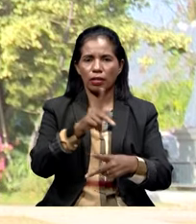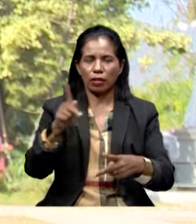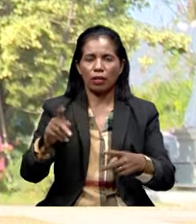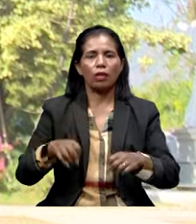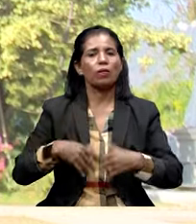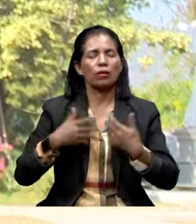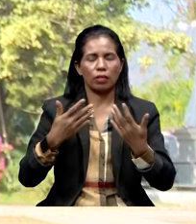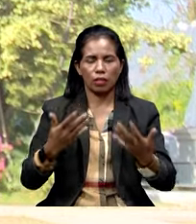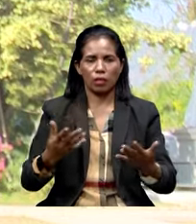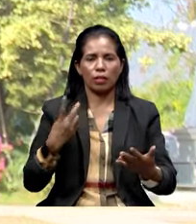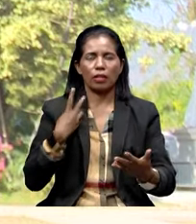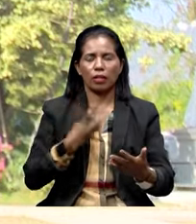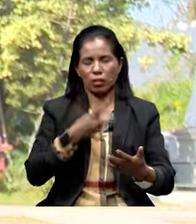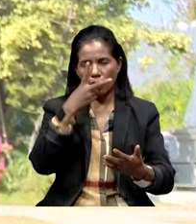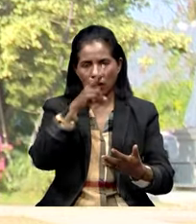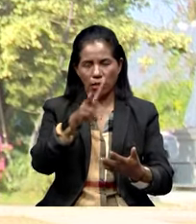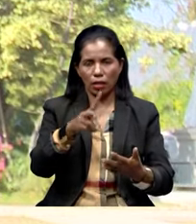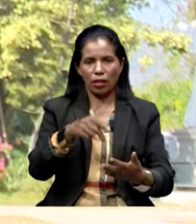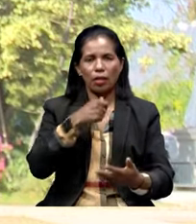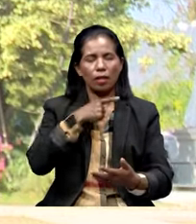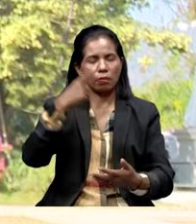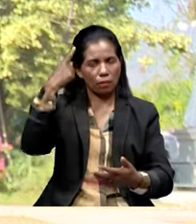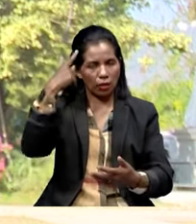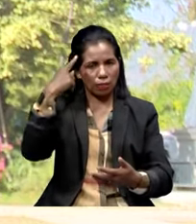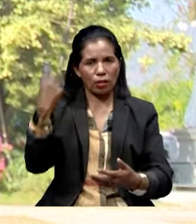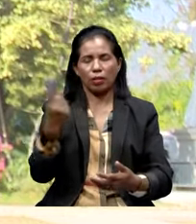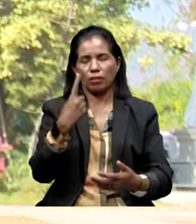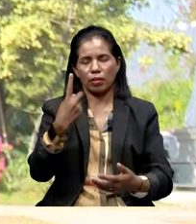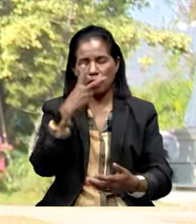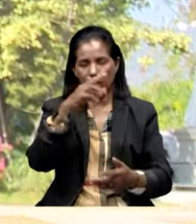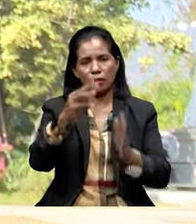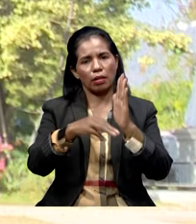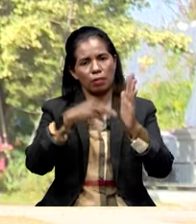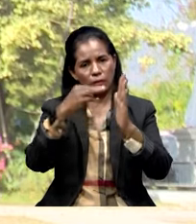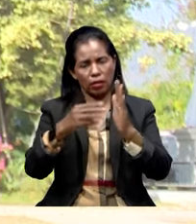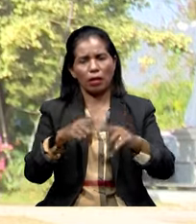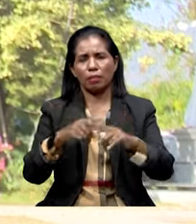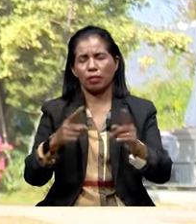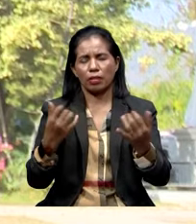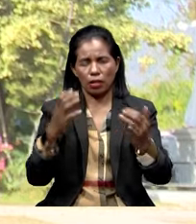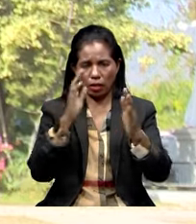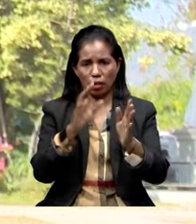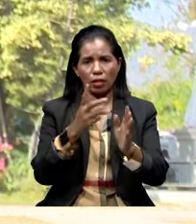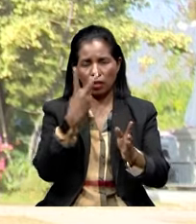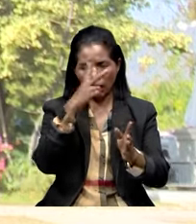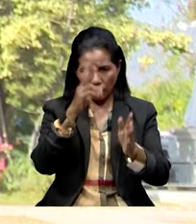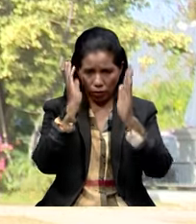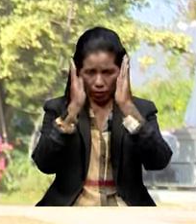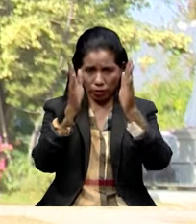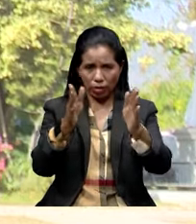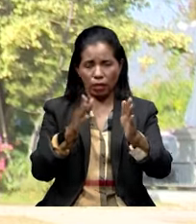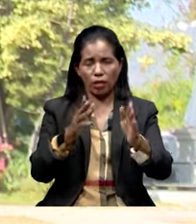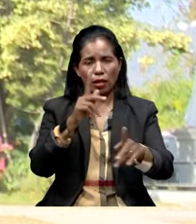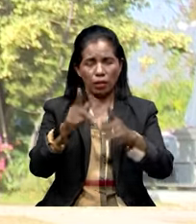insa durante ne ita haria papa ne ita sempre hare ya husi media det nebe ida ne directamente a povo